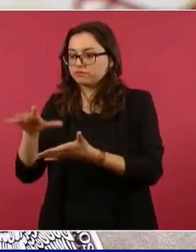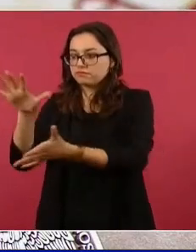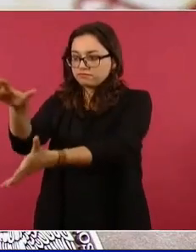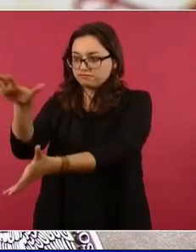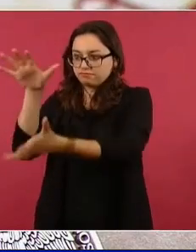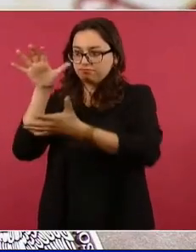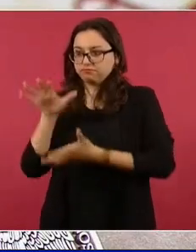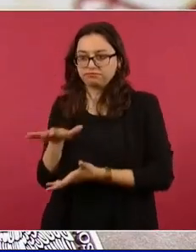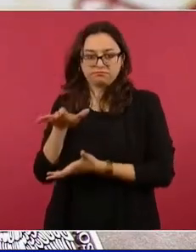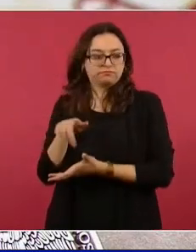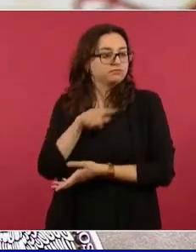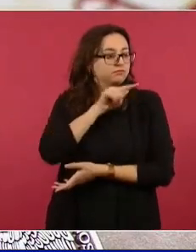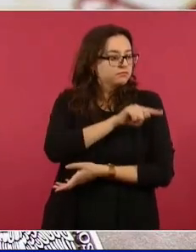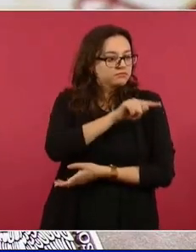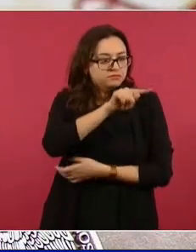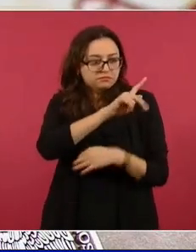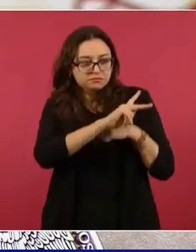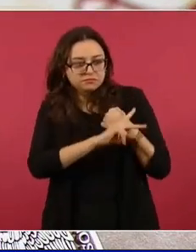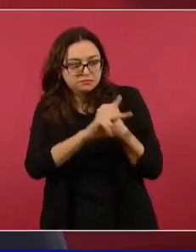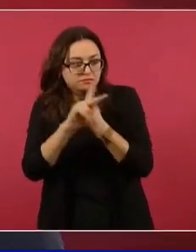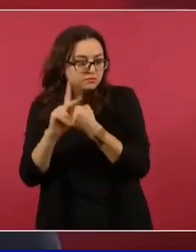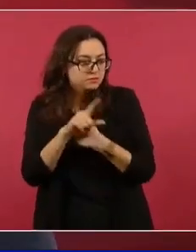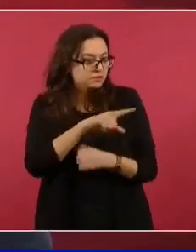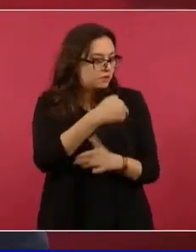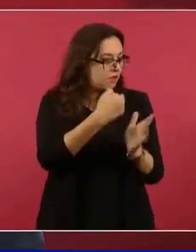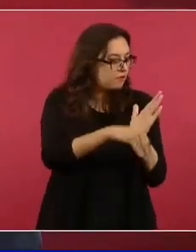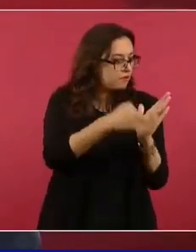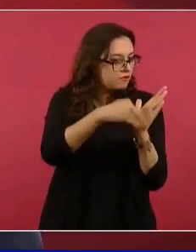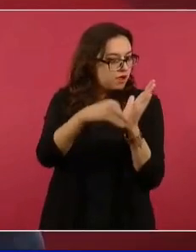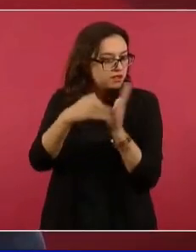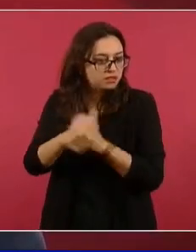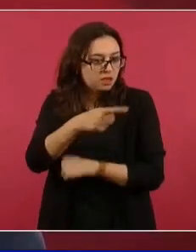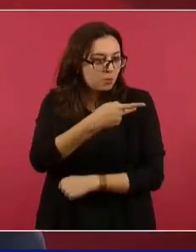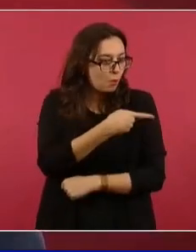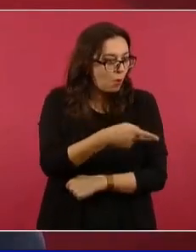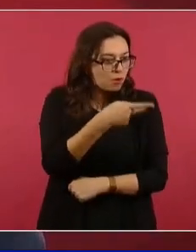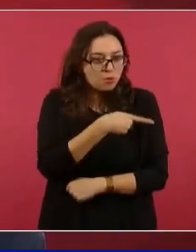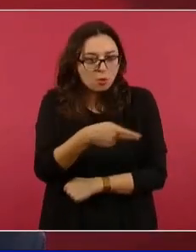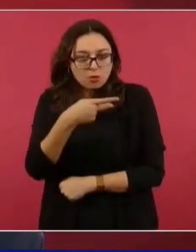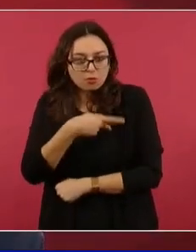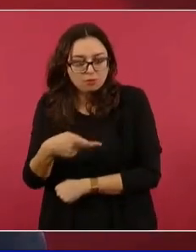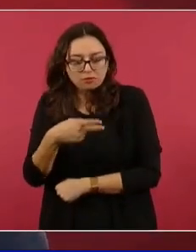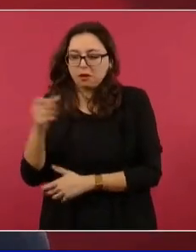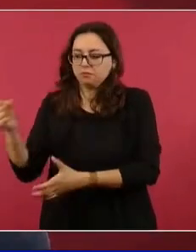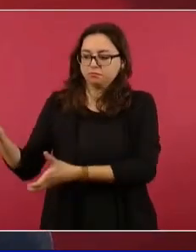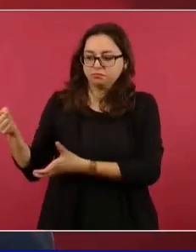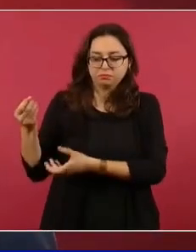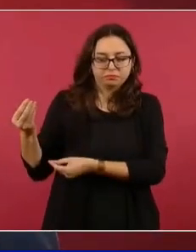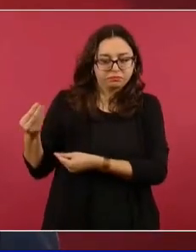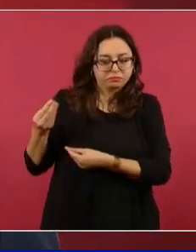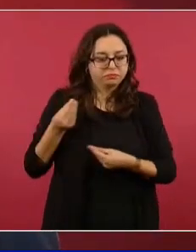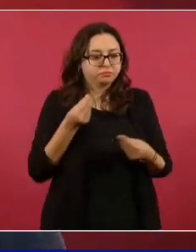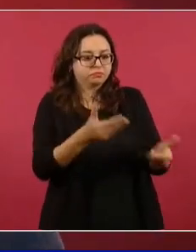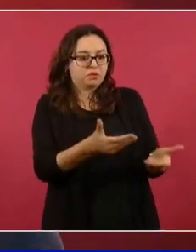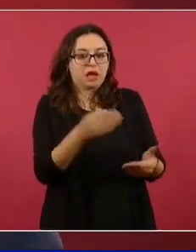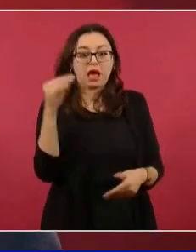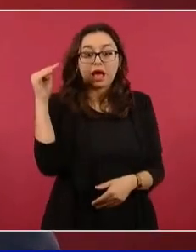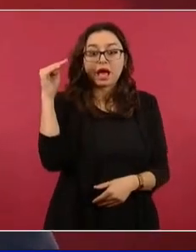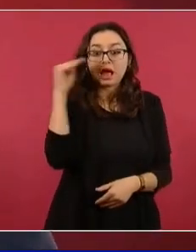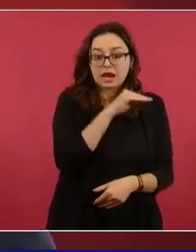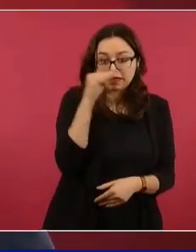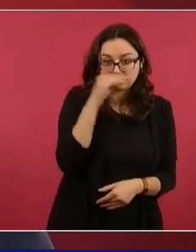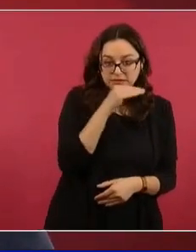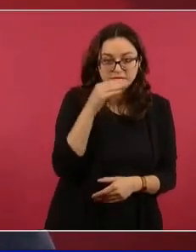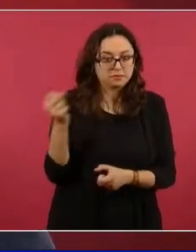de vacunas para que los países que son muy pobres pudieran tenerlas sin costo y los países que